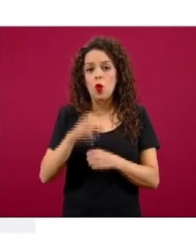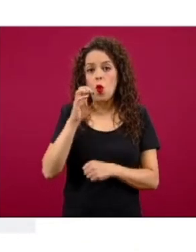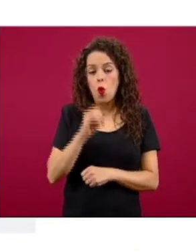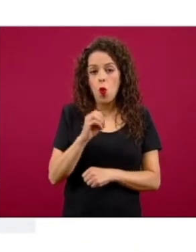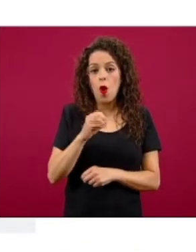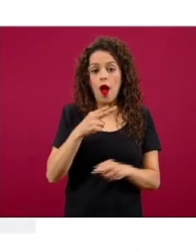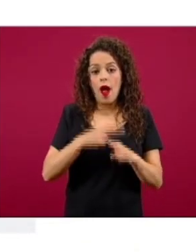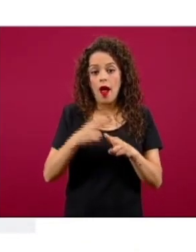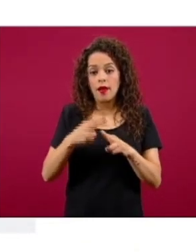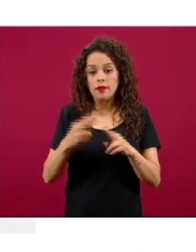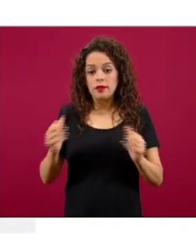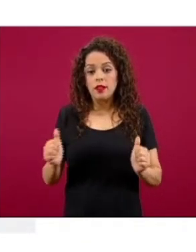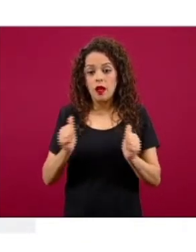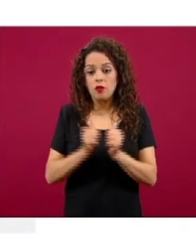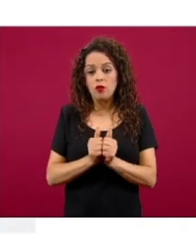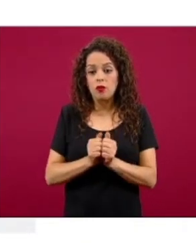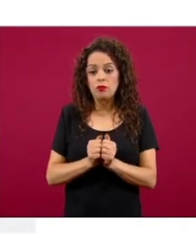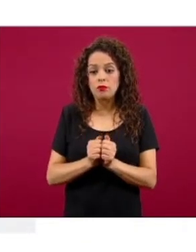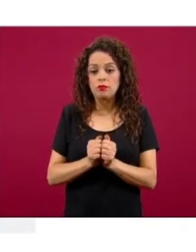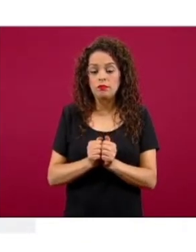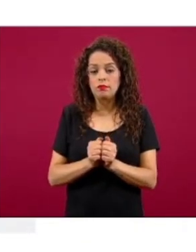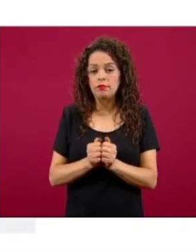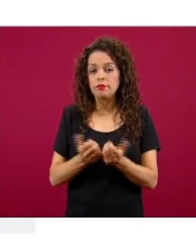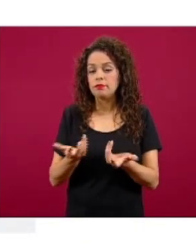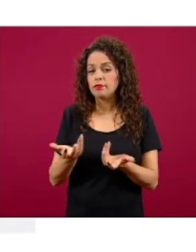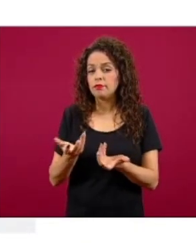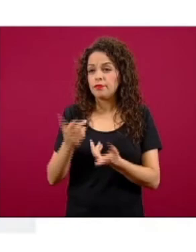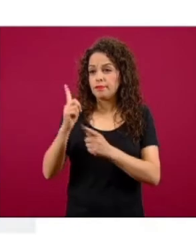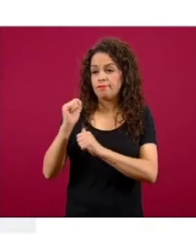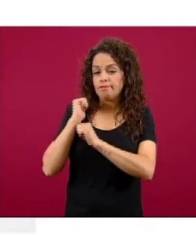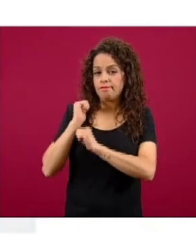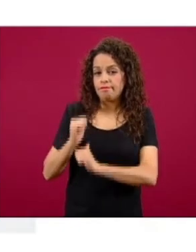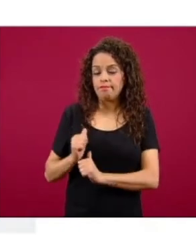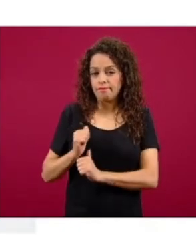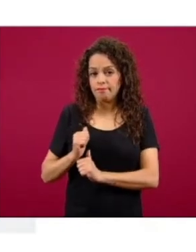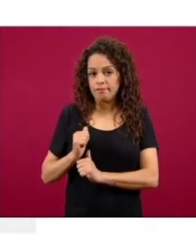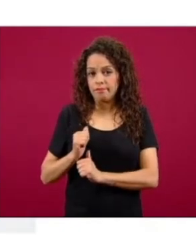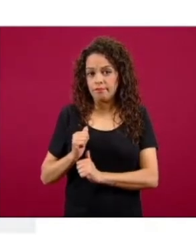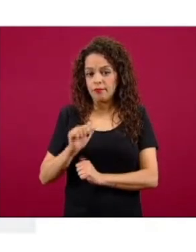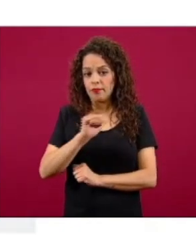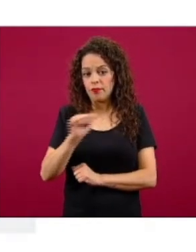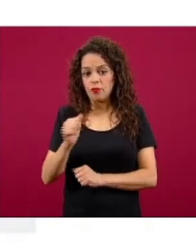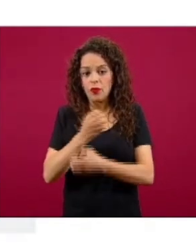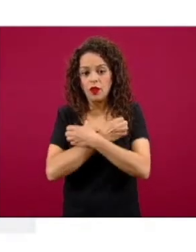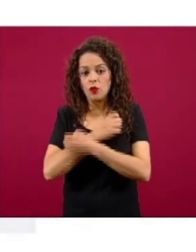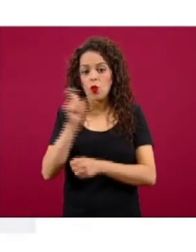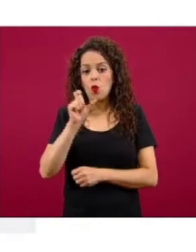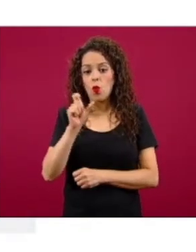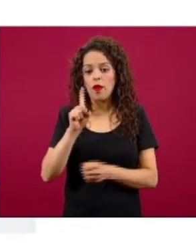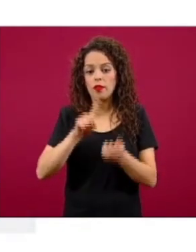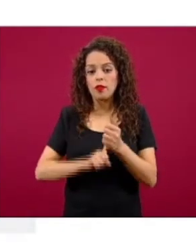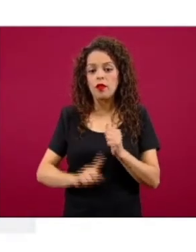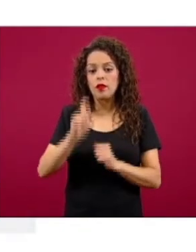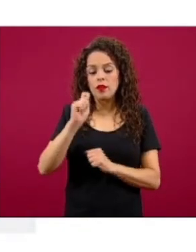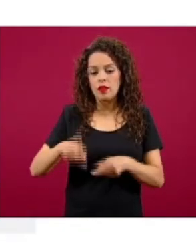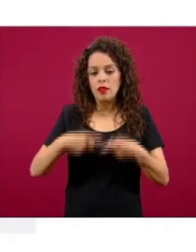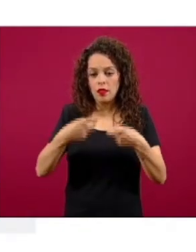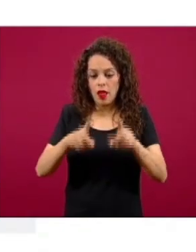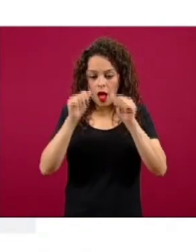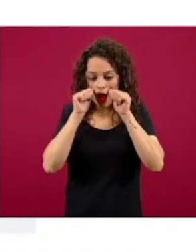medida con las autoridades seguramente educativas cuando hay este espacio, digamos, de